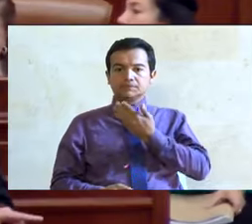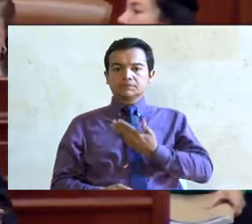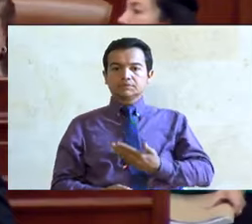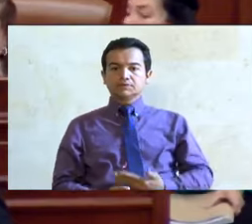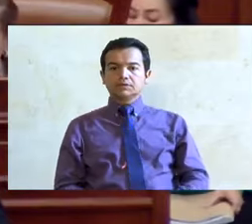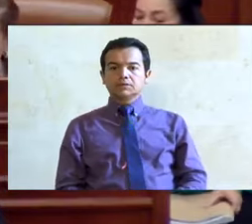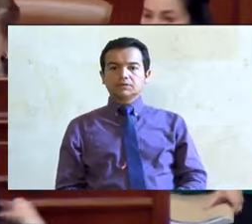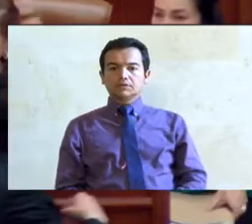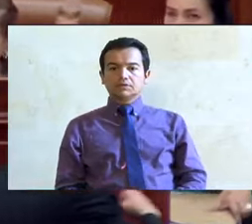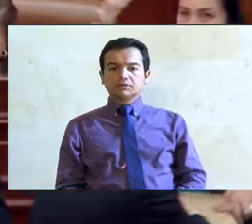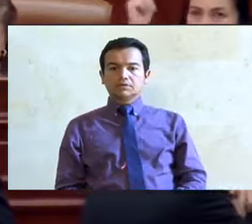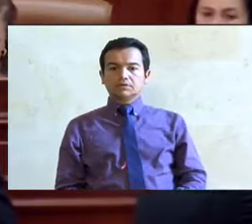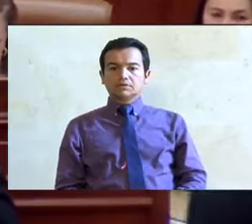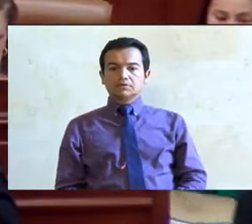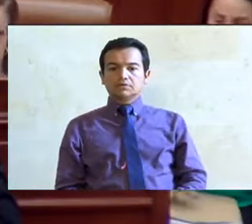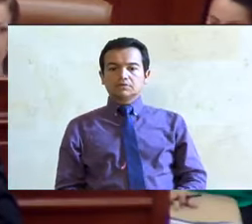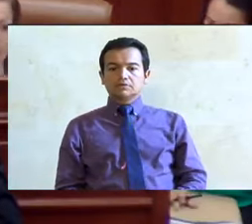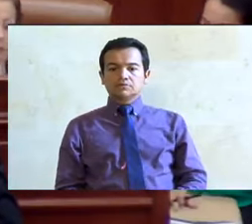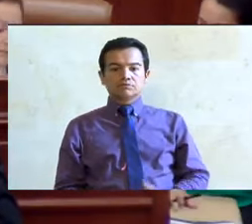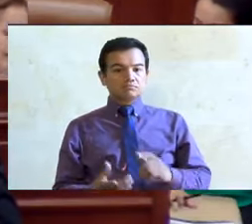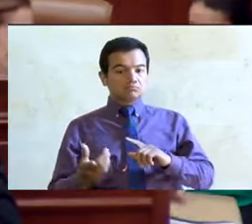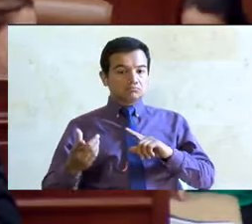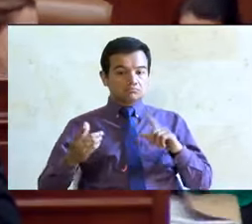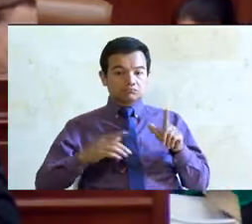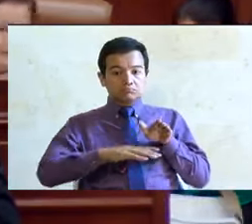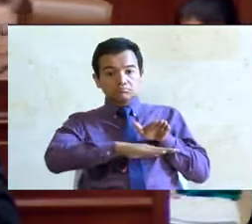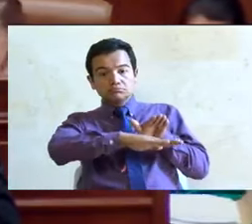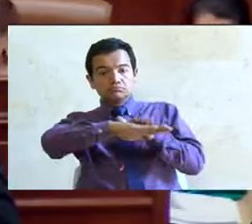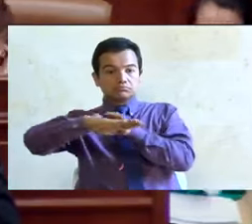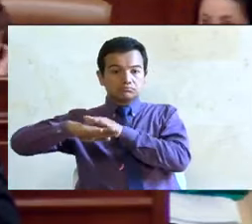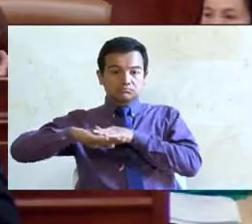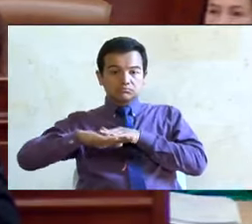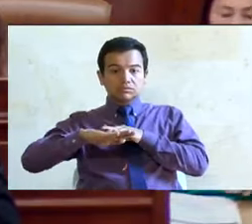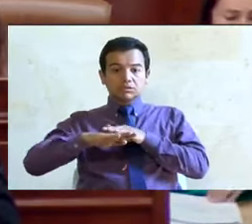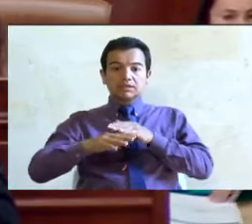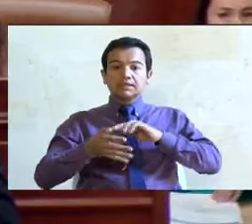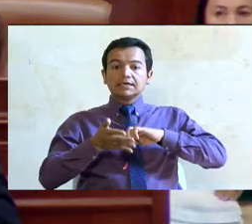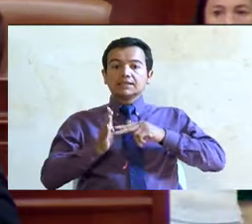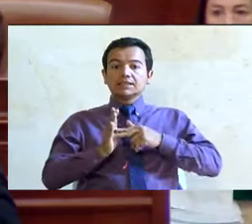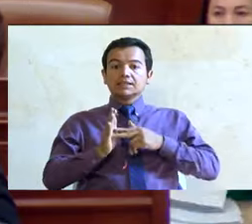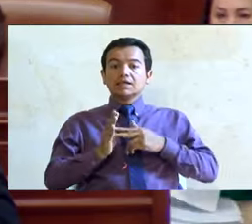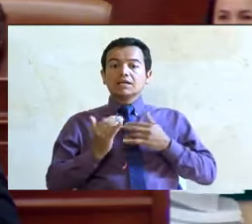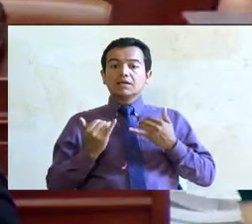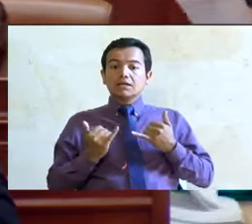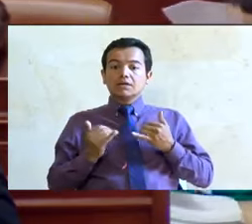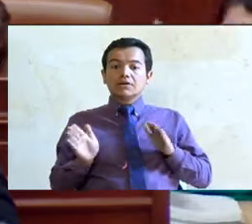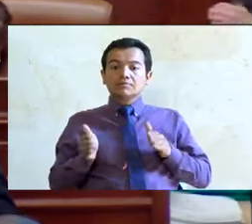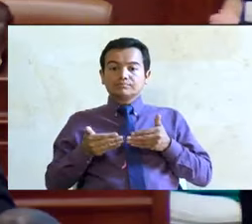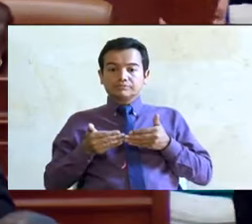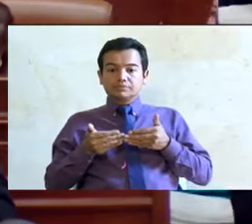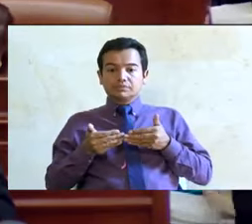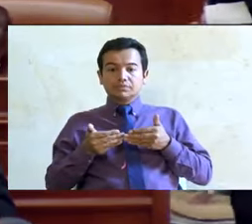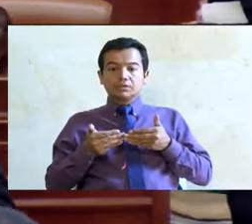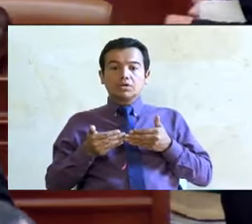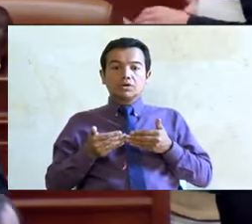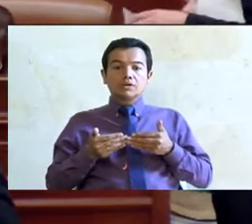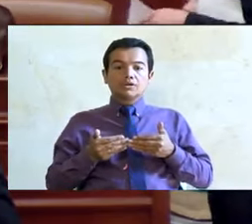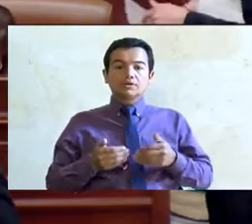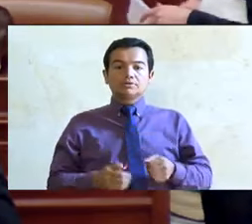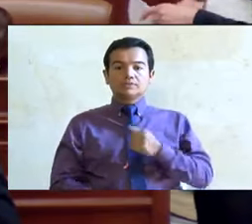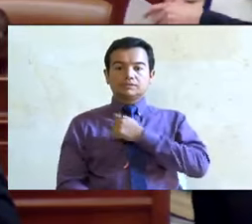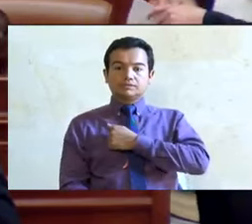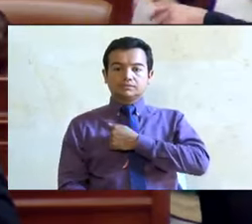losos leídos anuncio que va a cerrar se queda cerrado abra el registro nuevamente señor